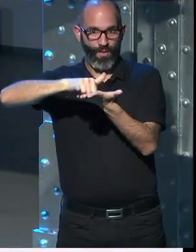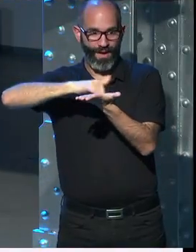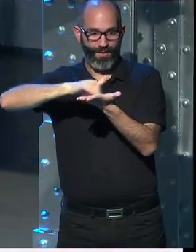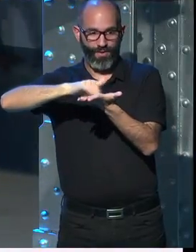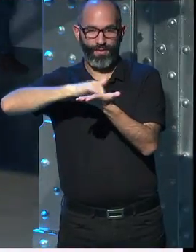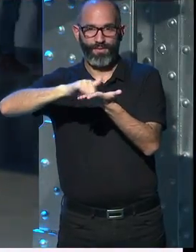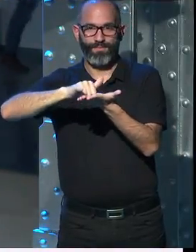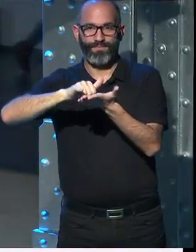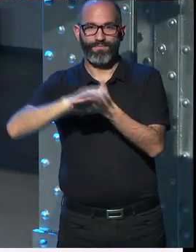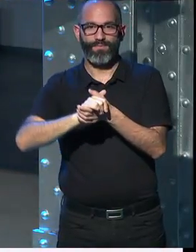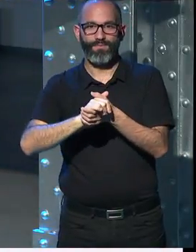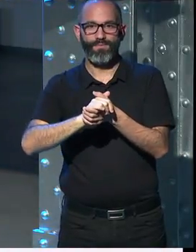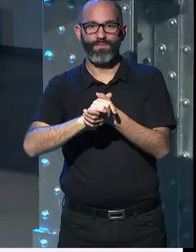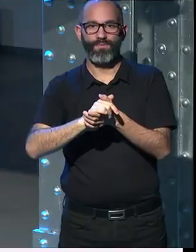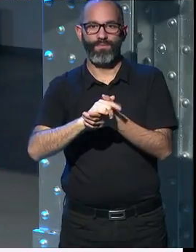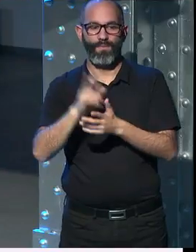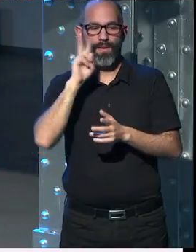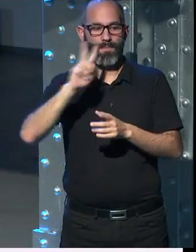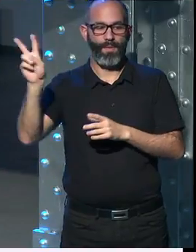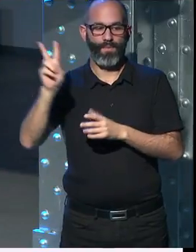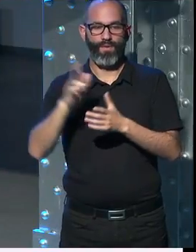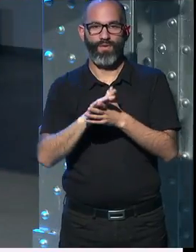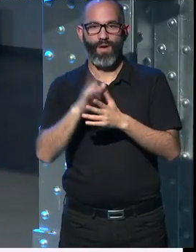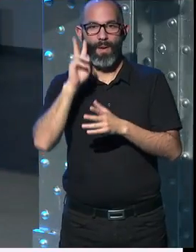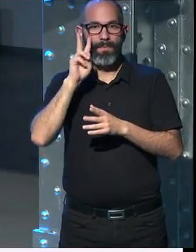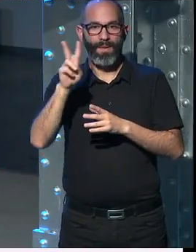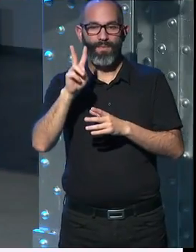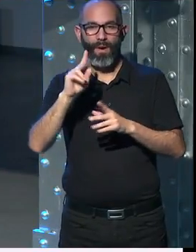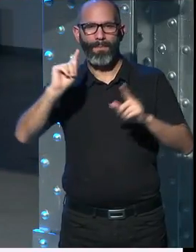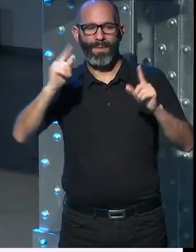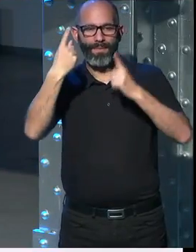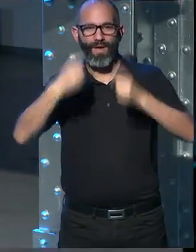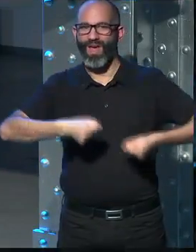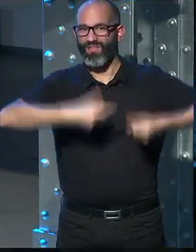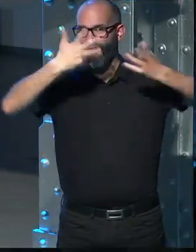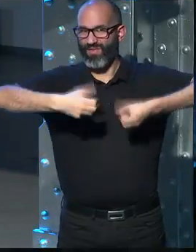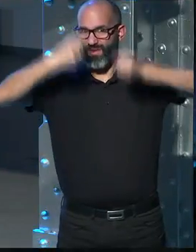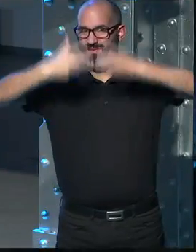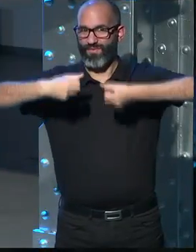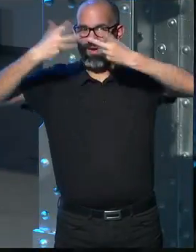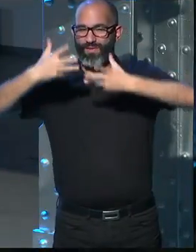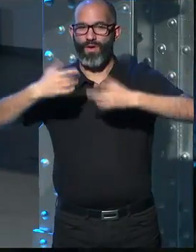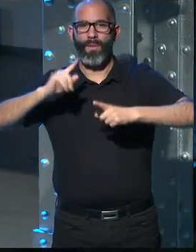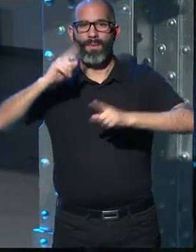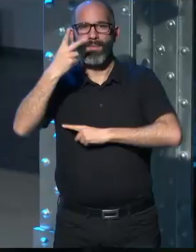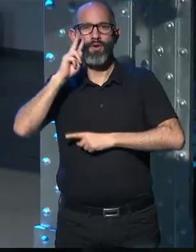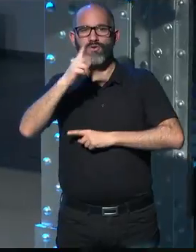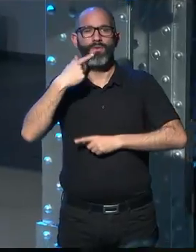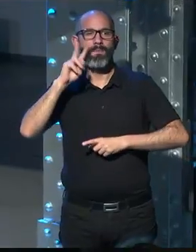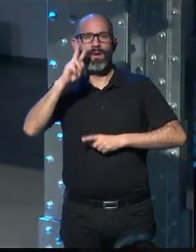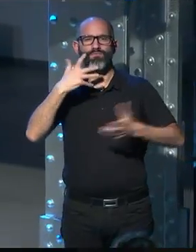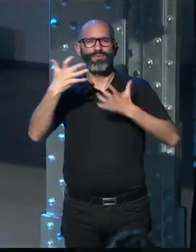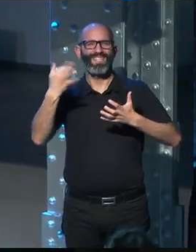pero nosotros no la vemos así realmente. Tal y como la exploramos visualmente, es primero nos fijamos en algo que llame nuestra atención, probablemente este cartel de